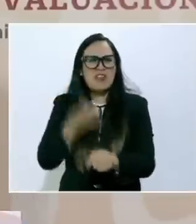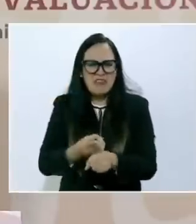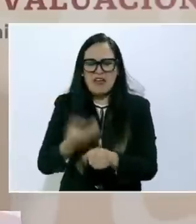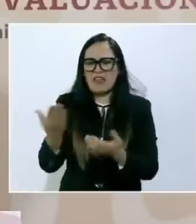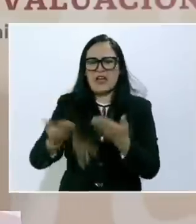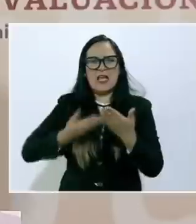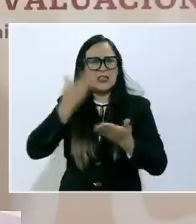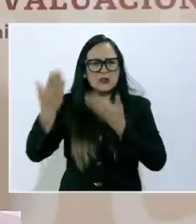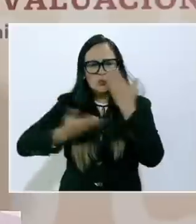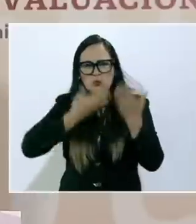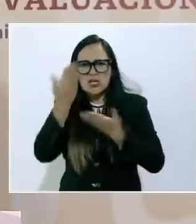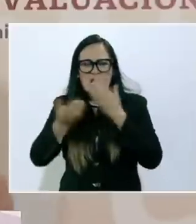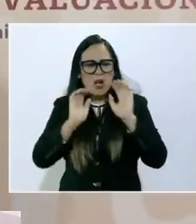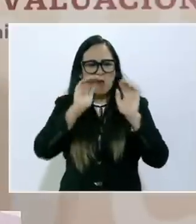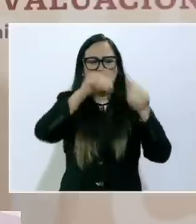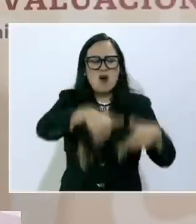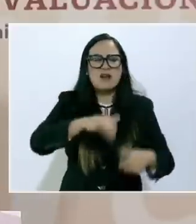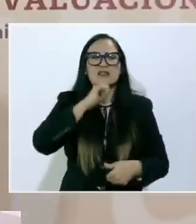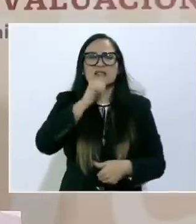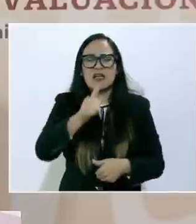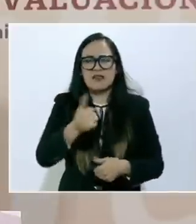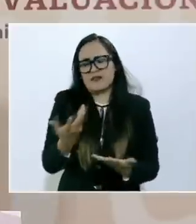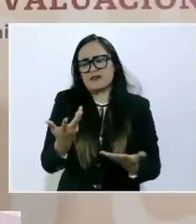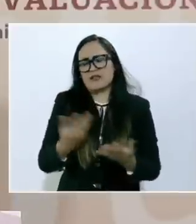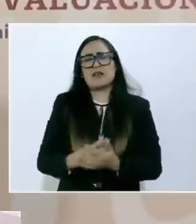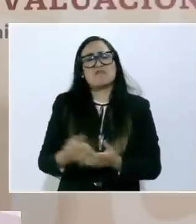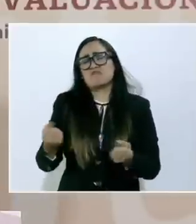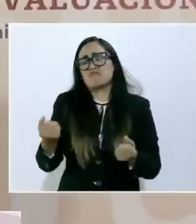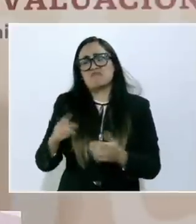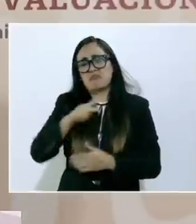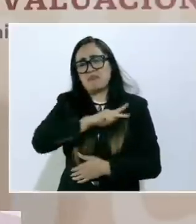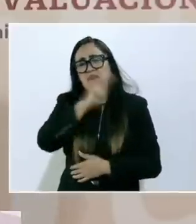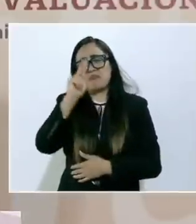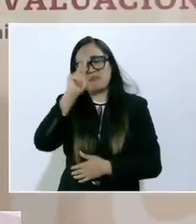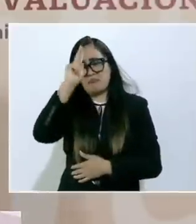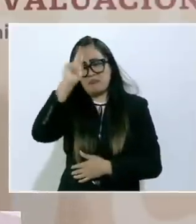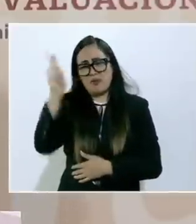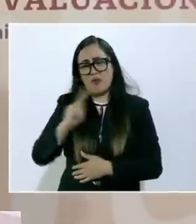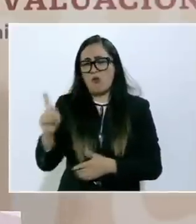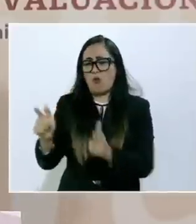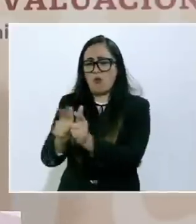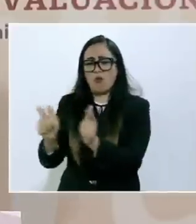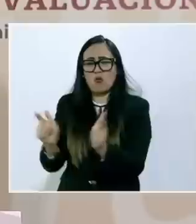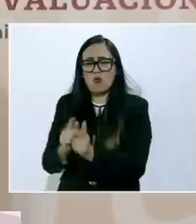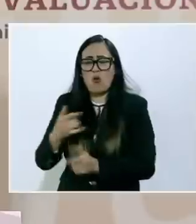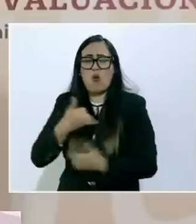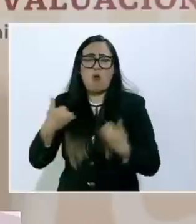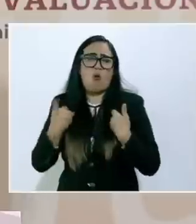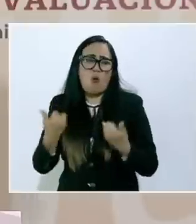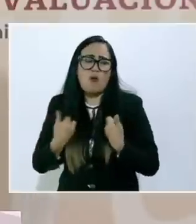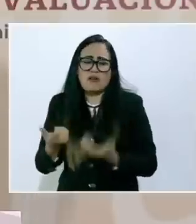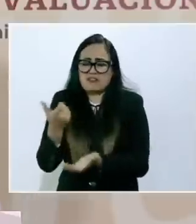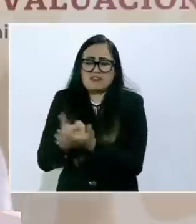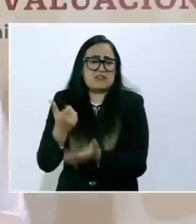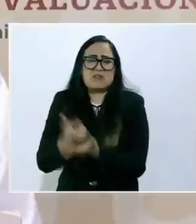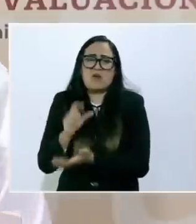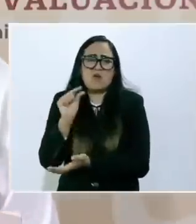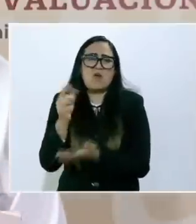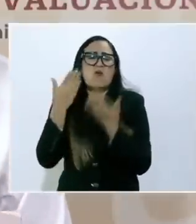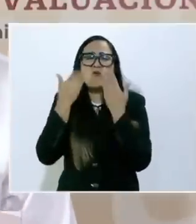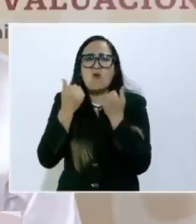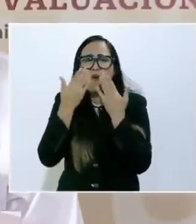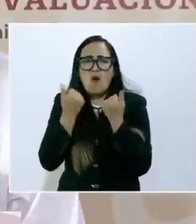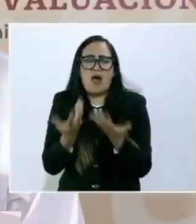estudiar, sobre todo a los jóvenes de familias de escasos recursos económicos, porque se les